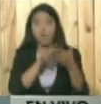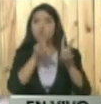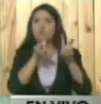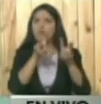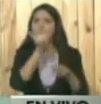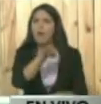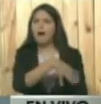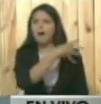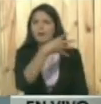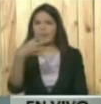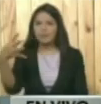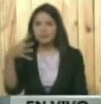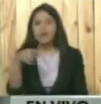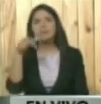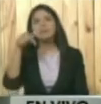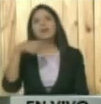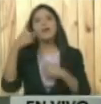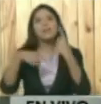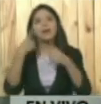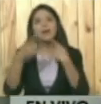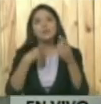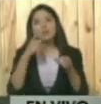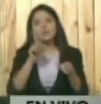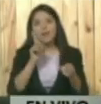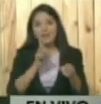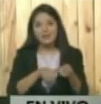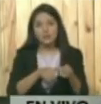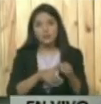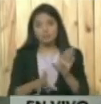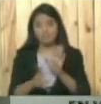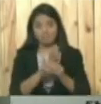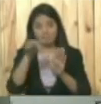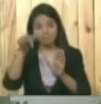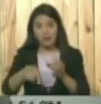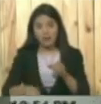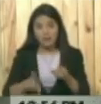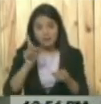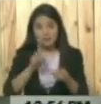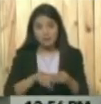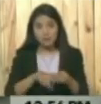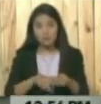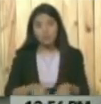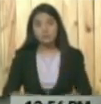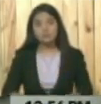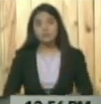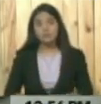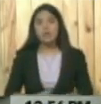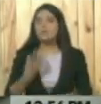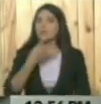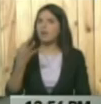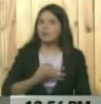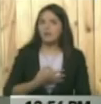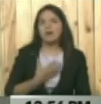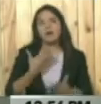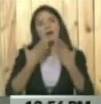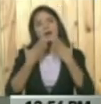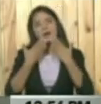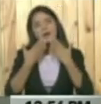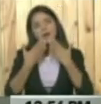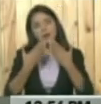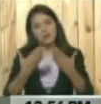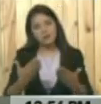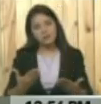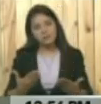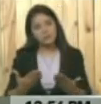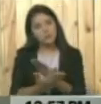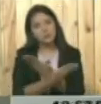urbana de esta declaración de Quito, de verdad creo que hay que dar gracias